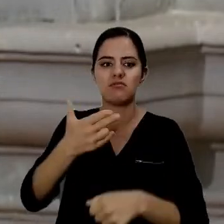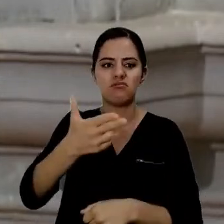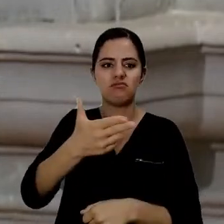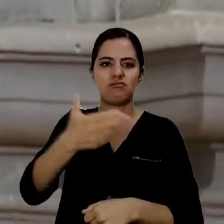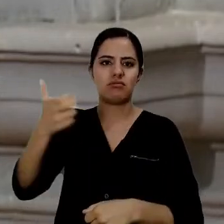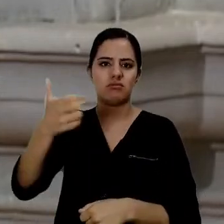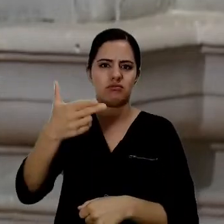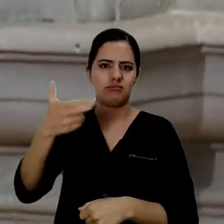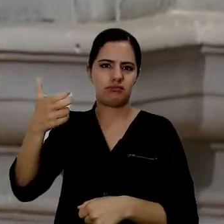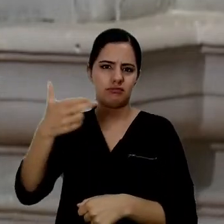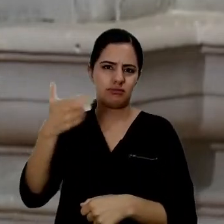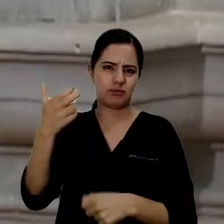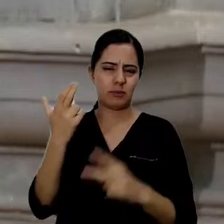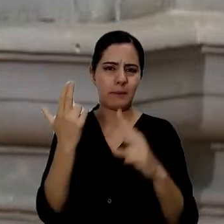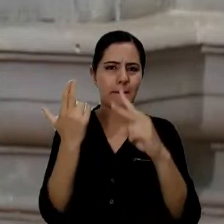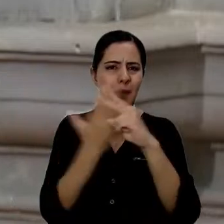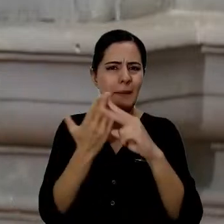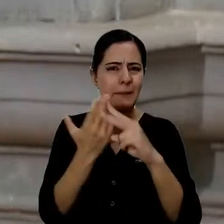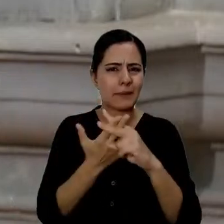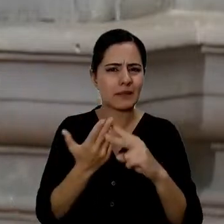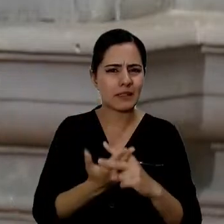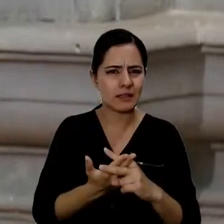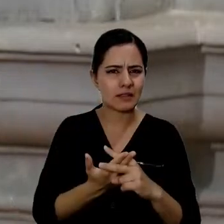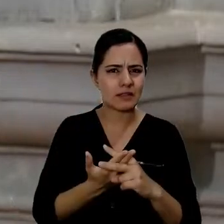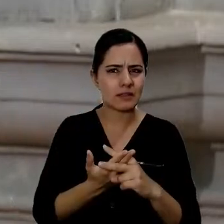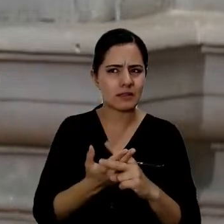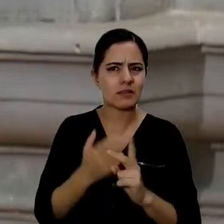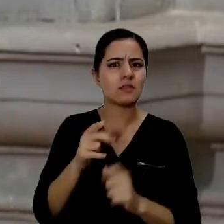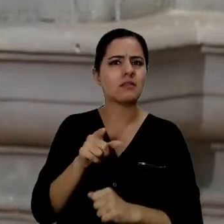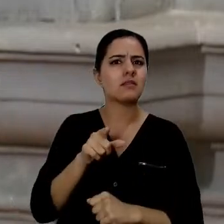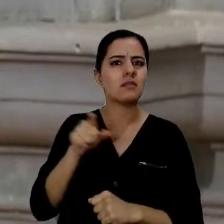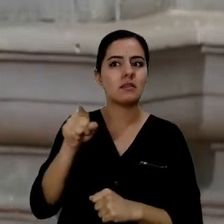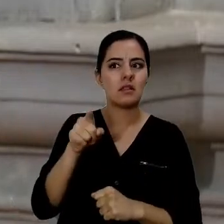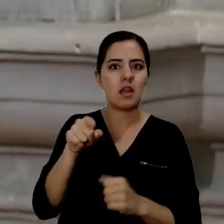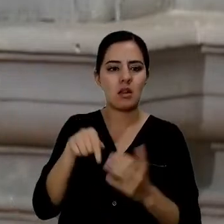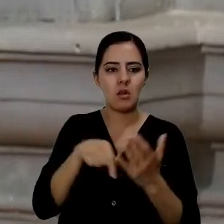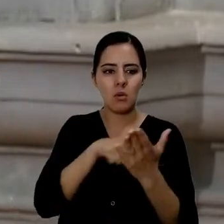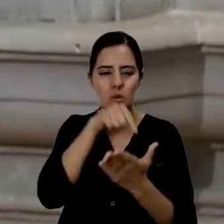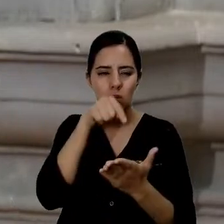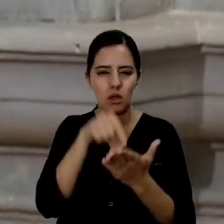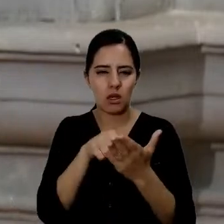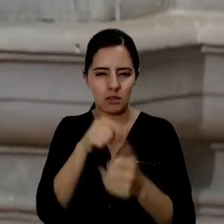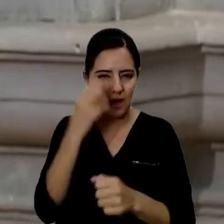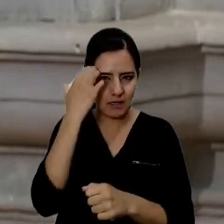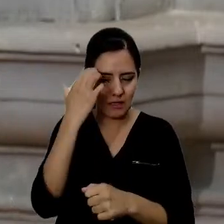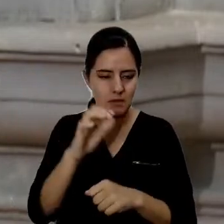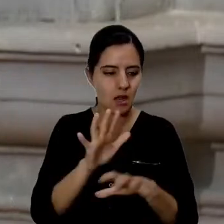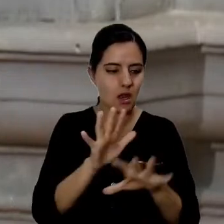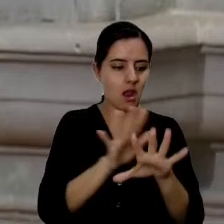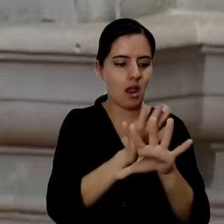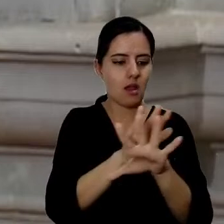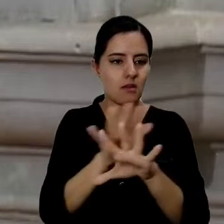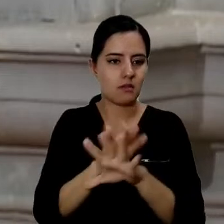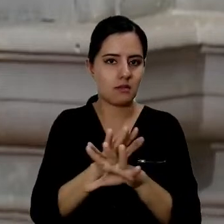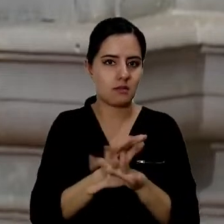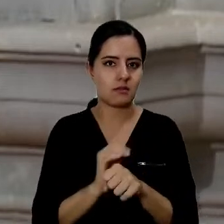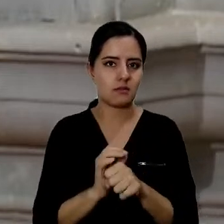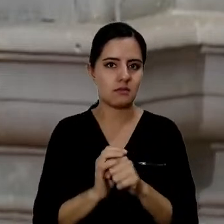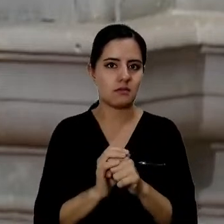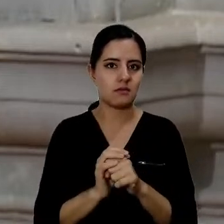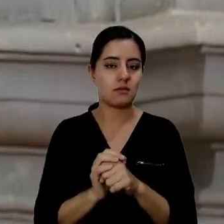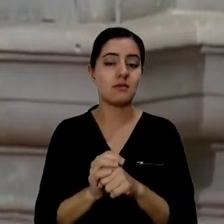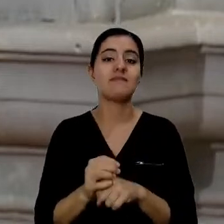sumaria. Escena del crimen alterada. Y esto que refiero también